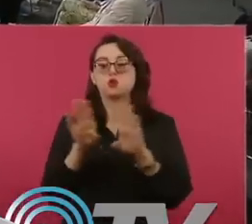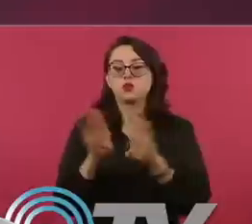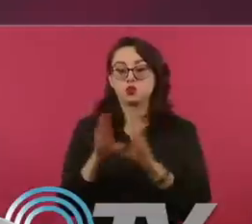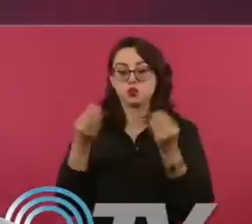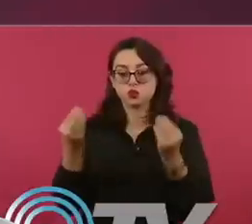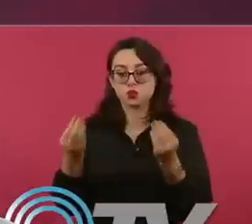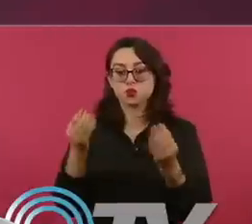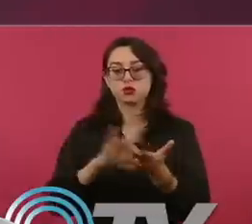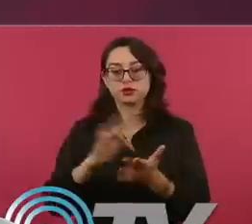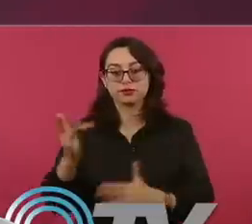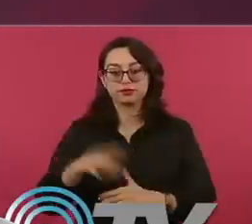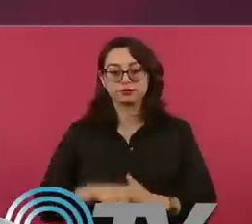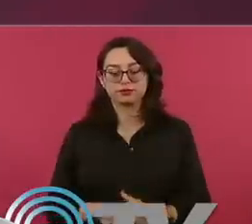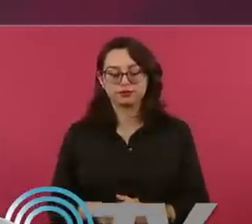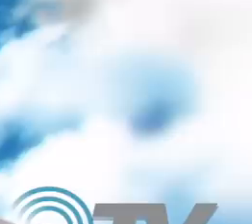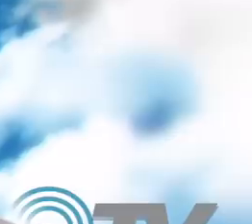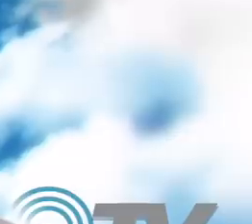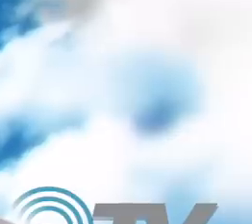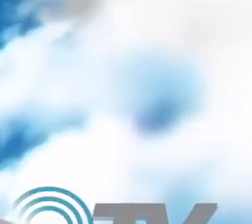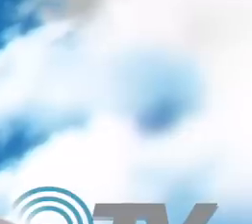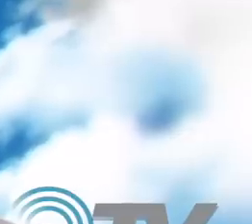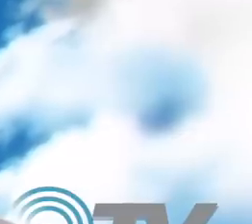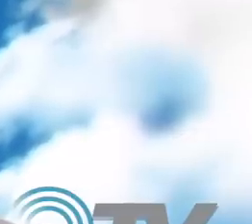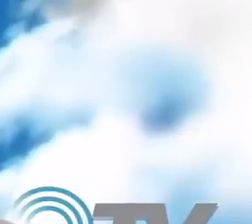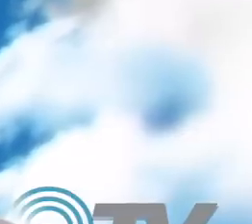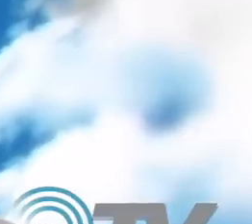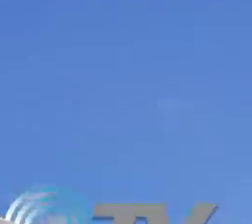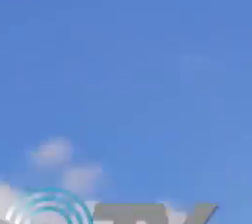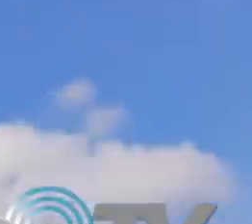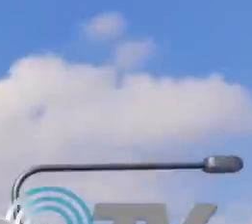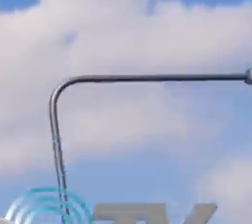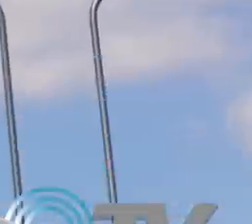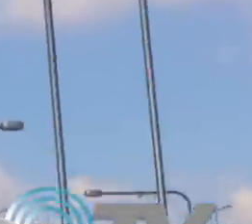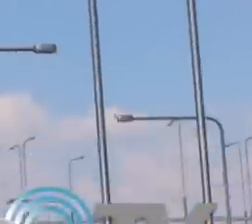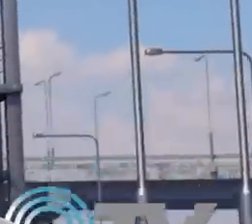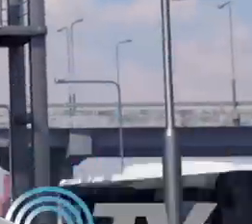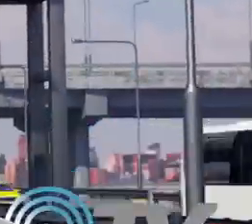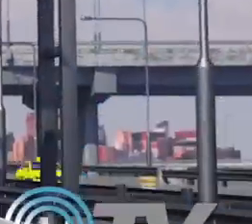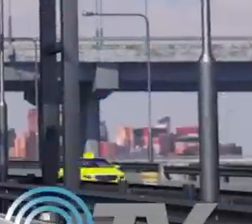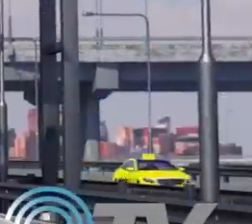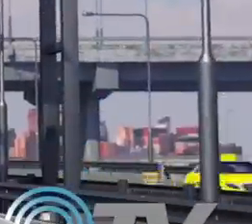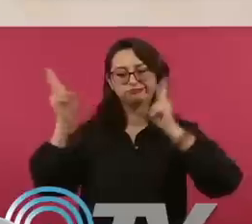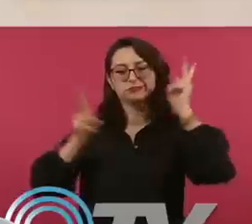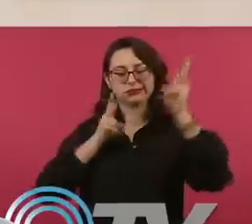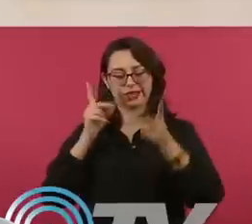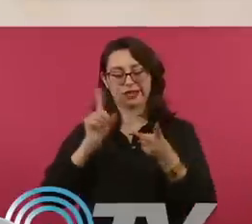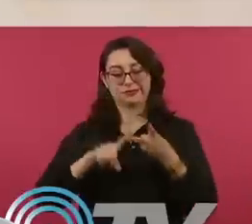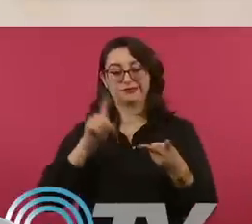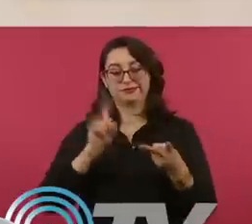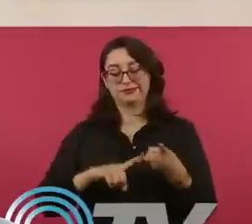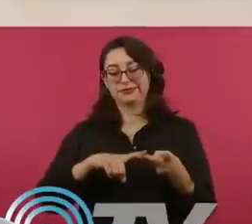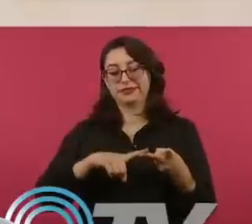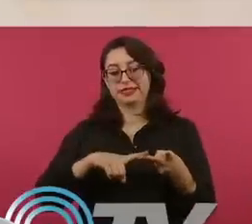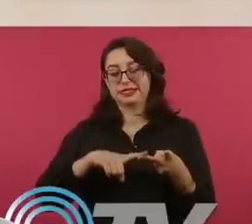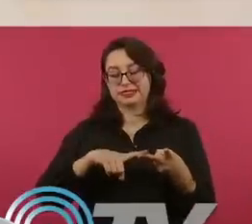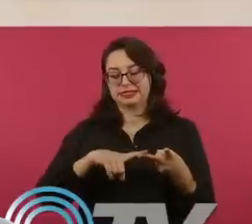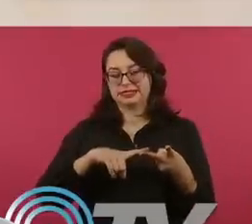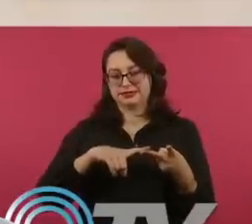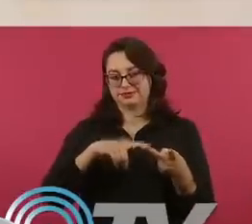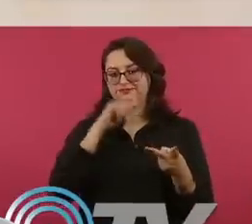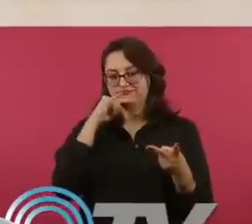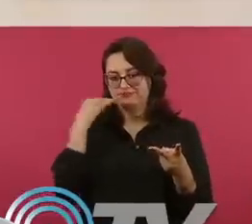Sí, confirmar de que sí vamos a visitar Colombia y Chile en el